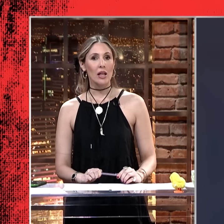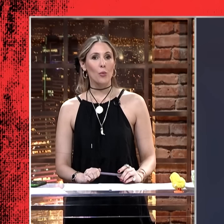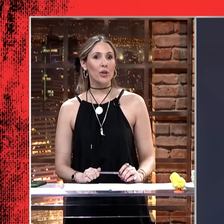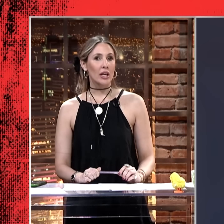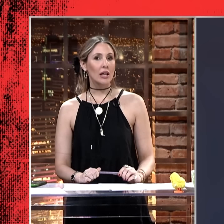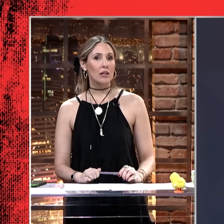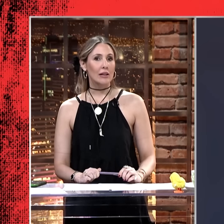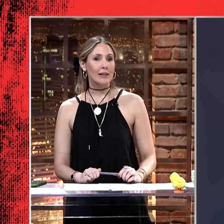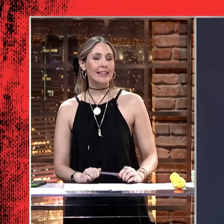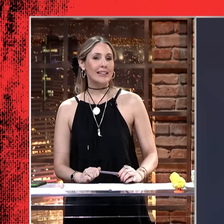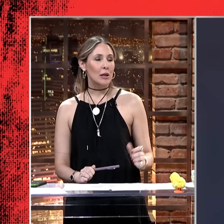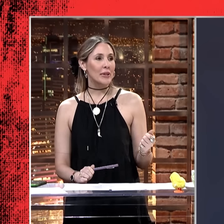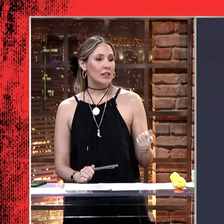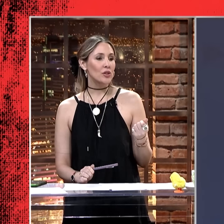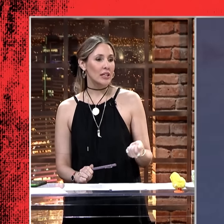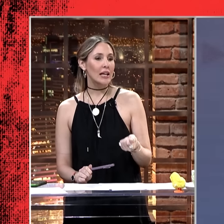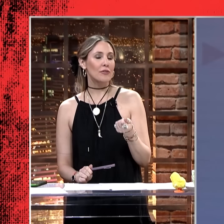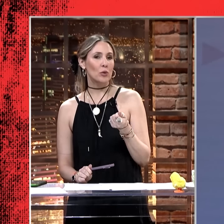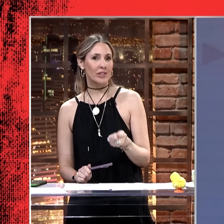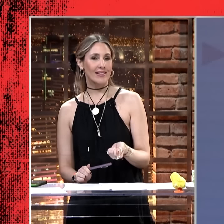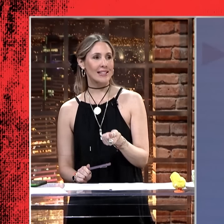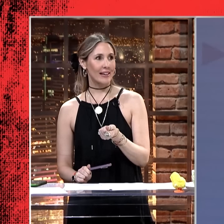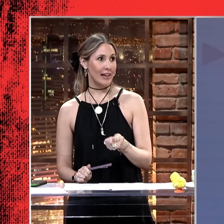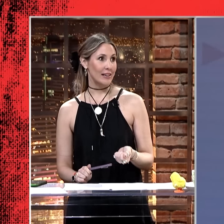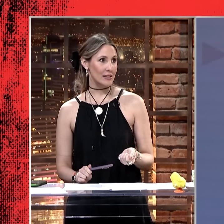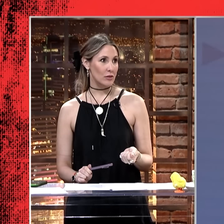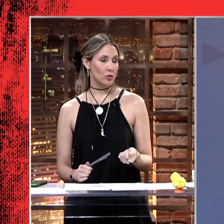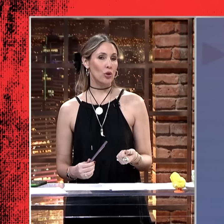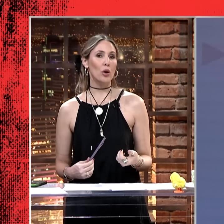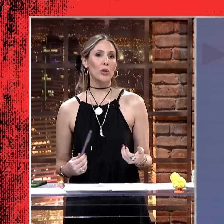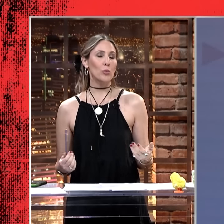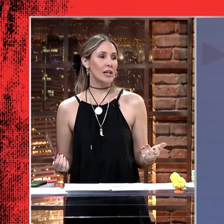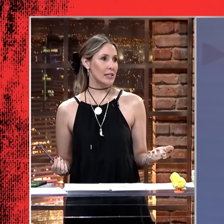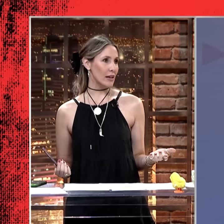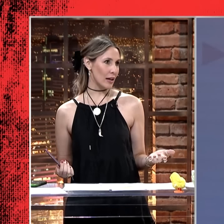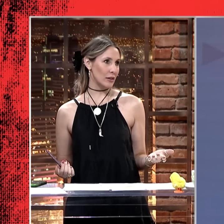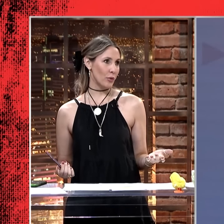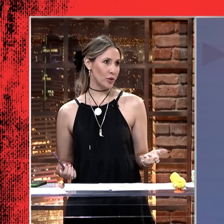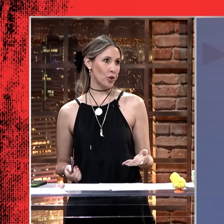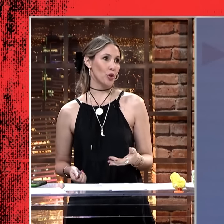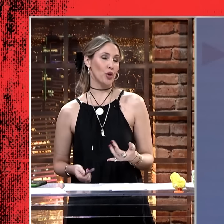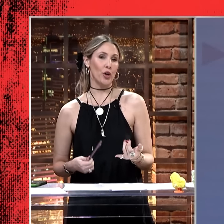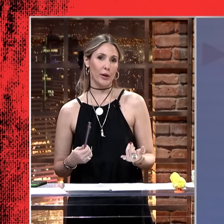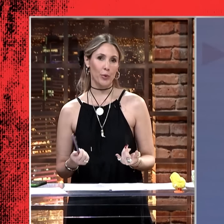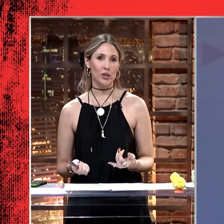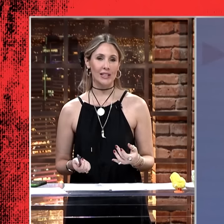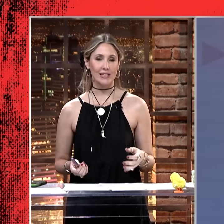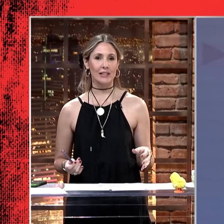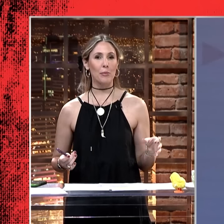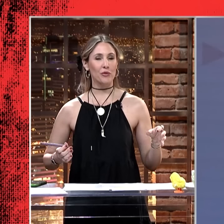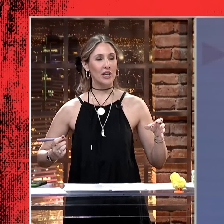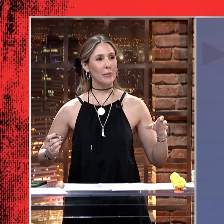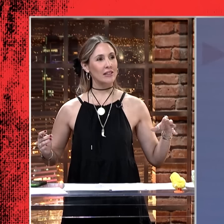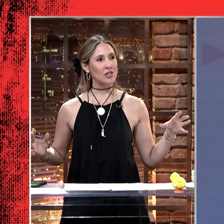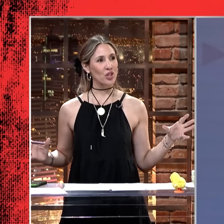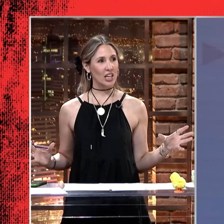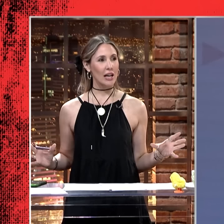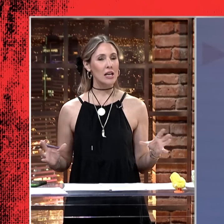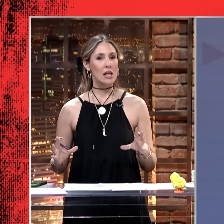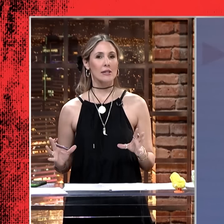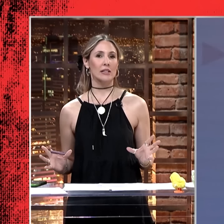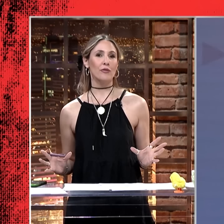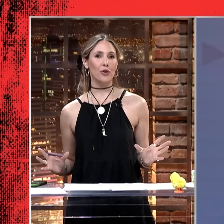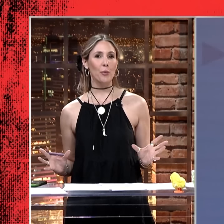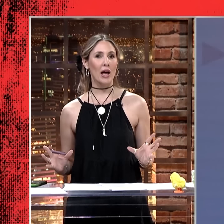consumidores, porque literalmente no tenían las facultades legales. Todos acudimos al CERNAC cuando no nos responden, etcétera, pero finalmente eso en